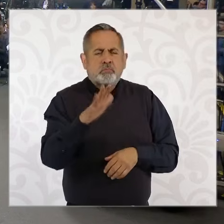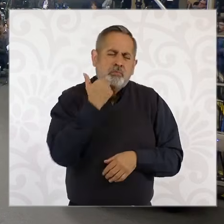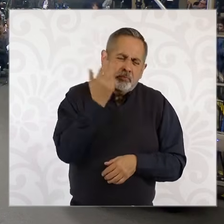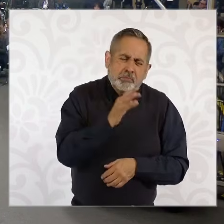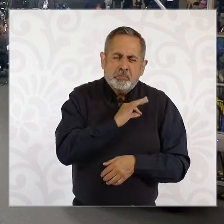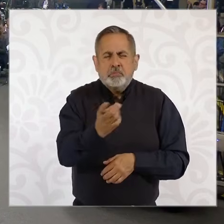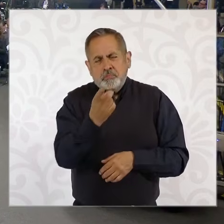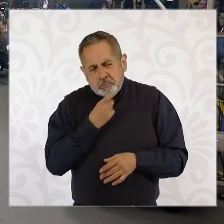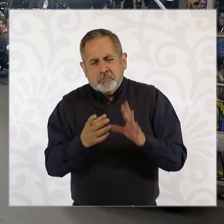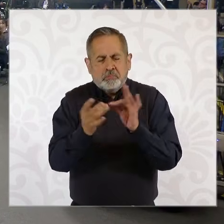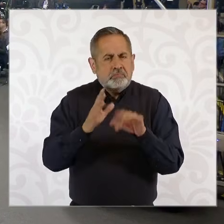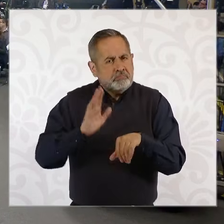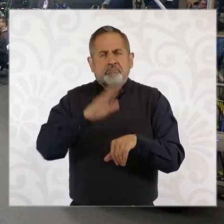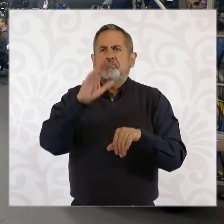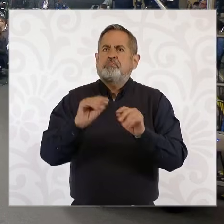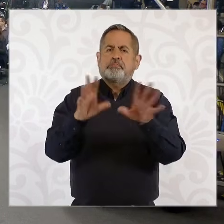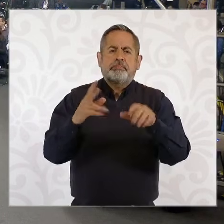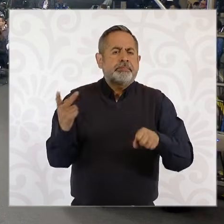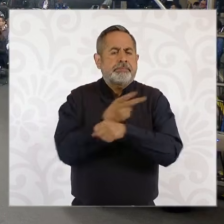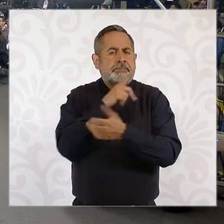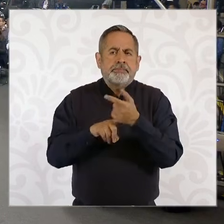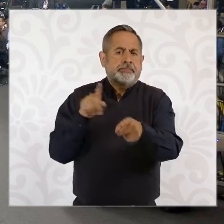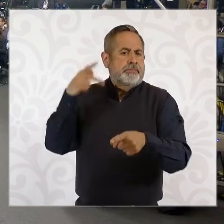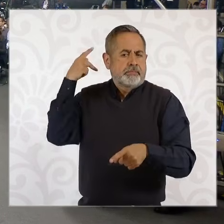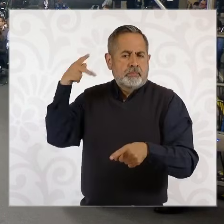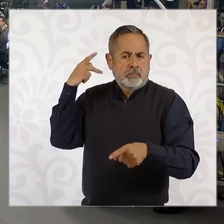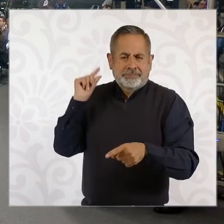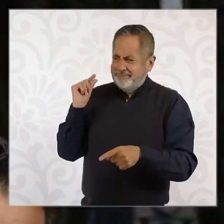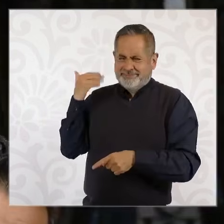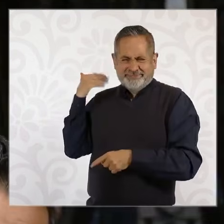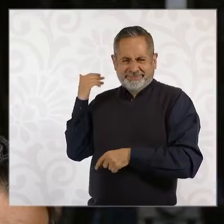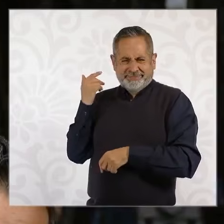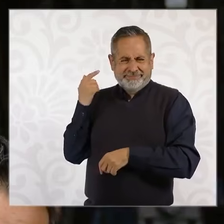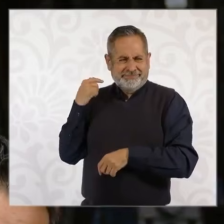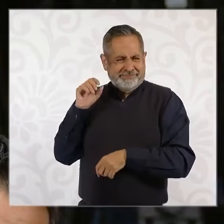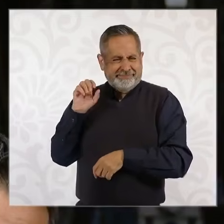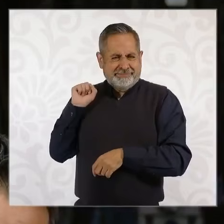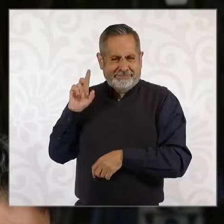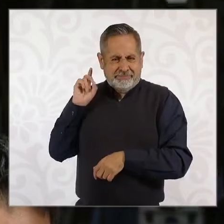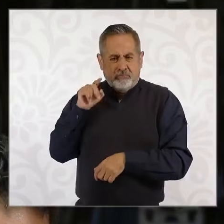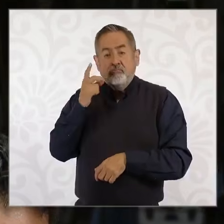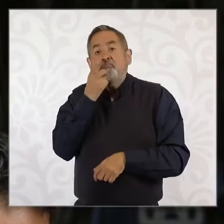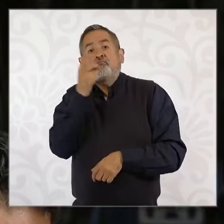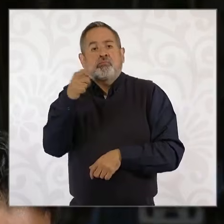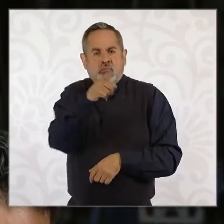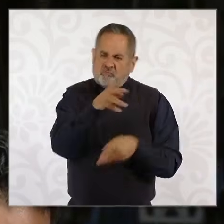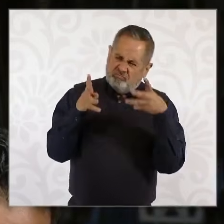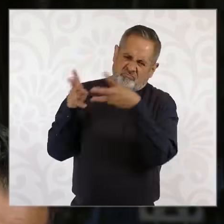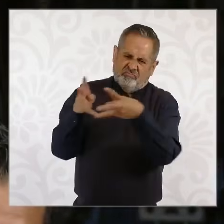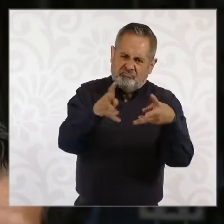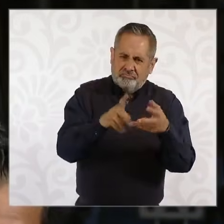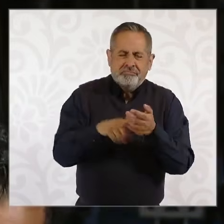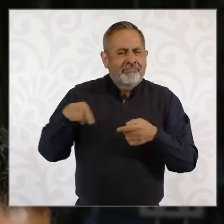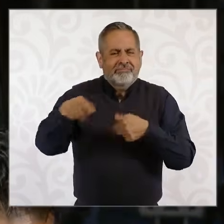hablar un poquito más acerca de lo que pasó en Puebla este fin de semana, donde se dijo que usted regañó a los